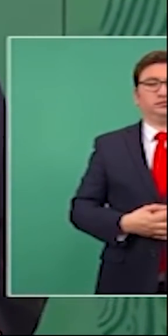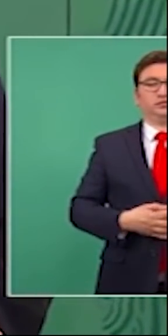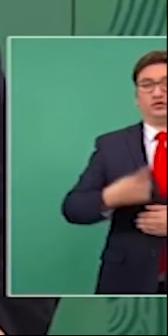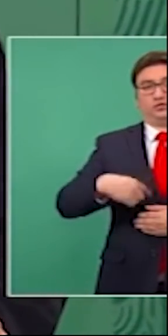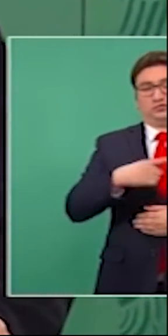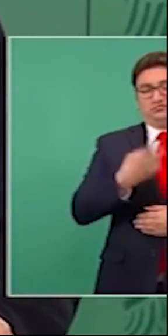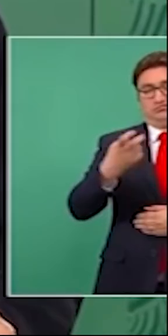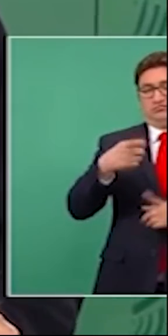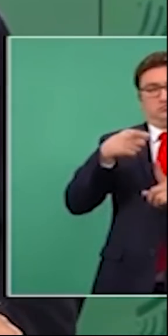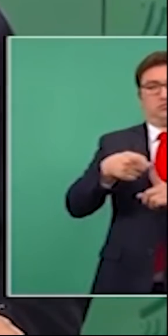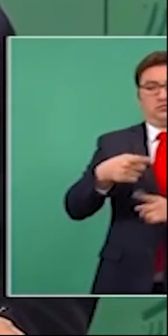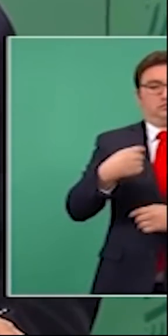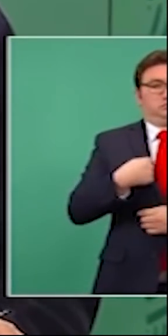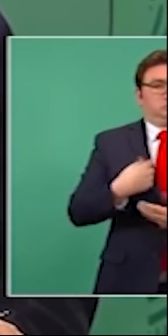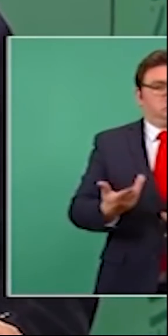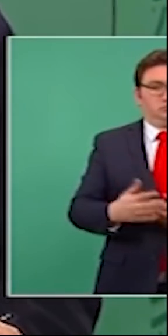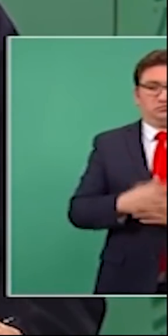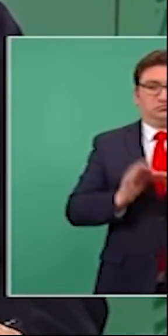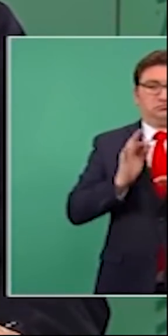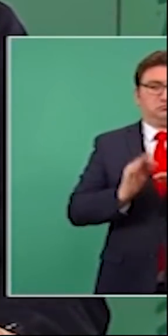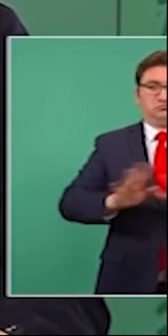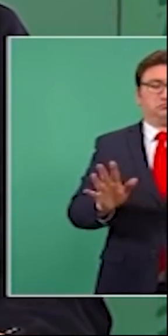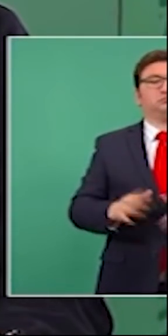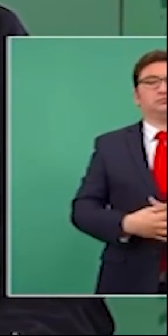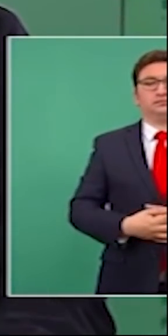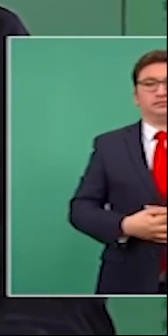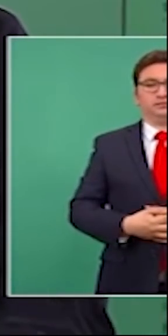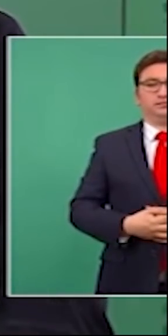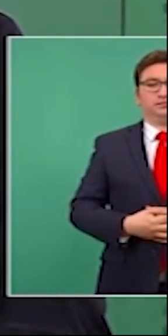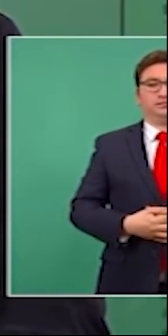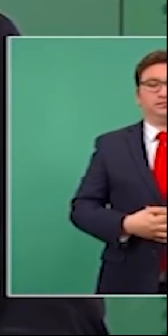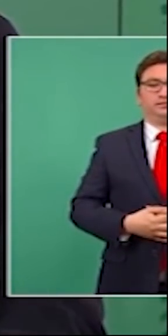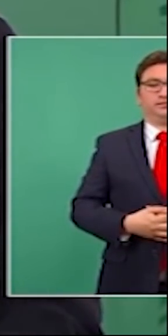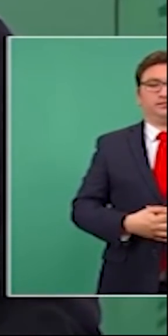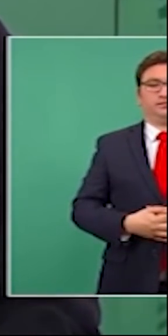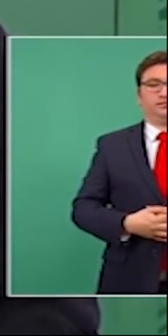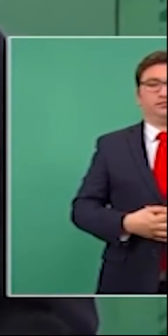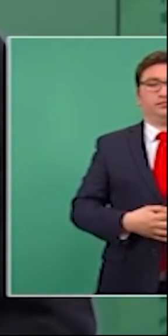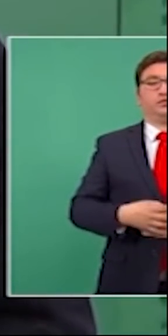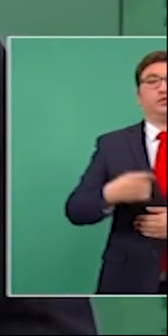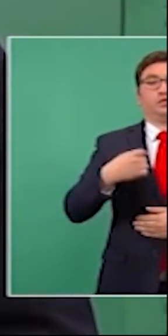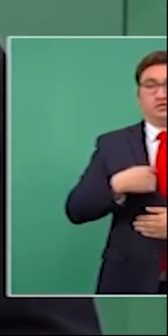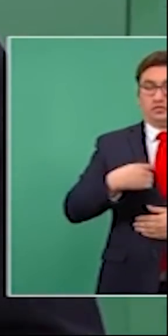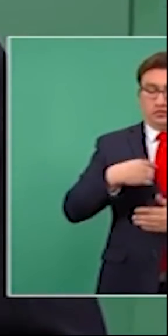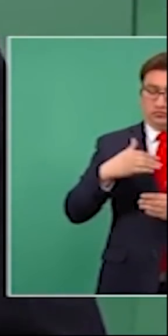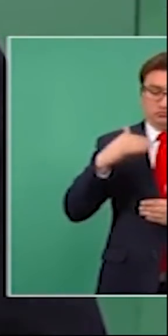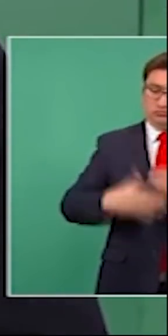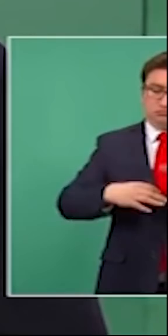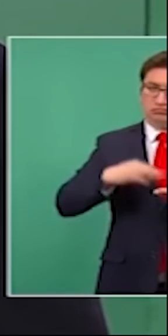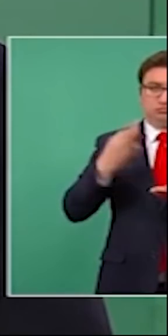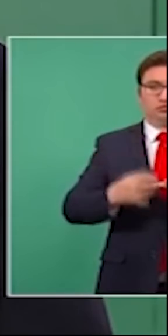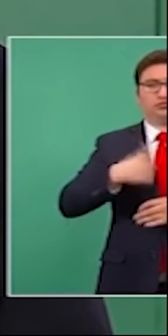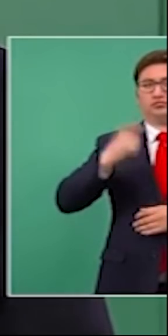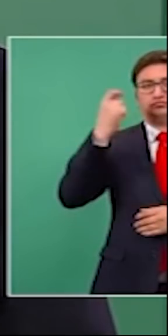nosotros hasta ahí, en mi caso, hasta ahí voy a llegar, me voy a jubilar, ya he